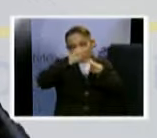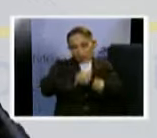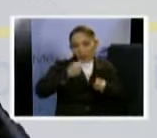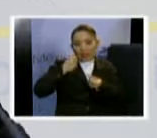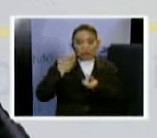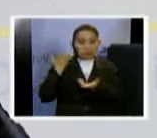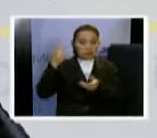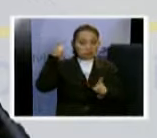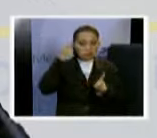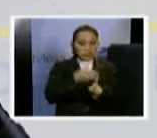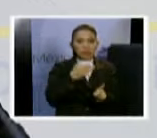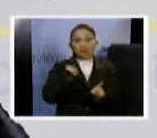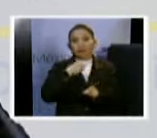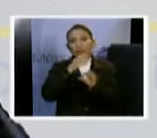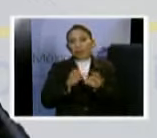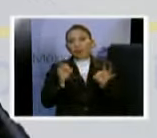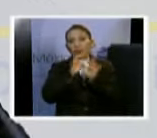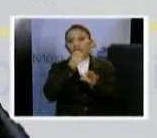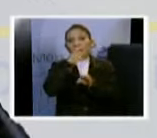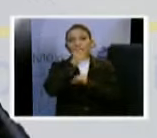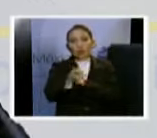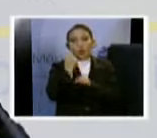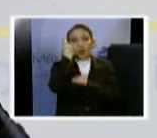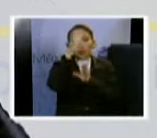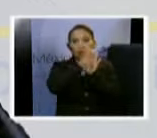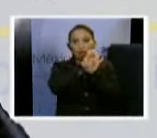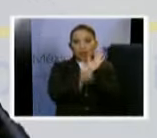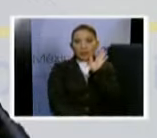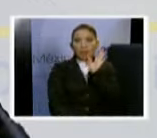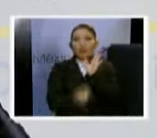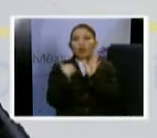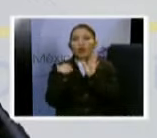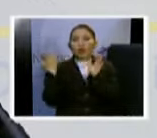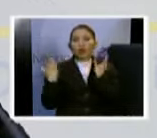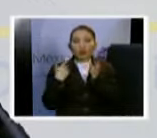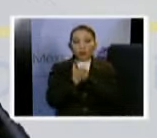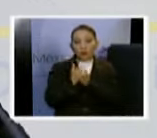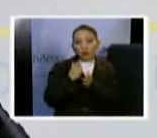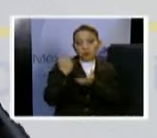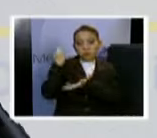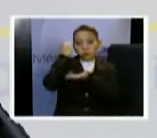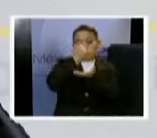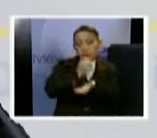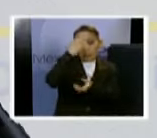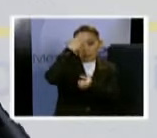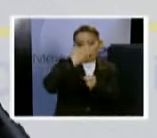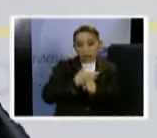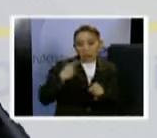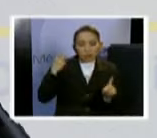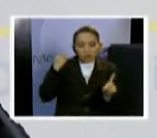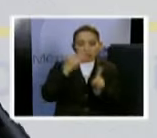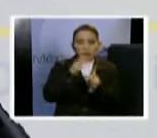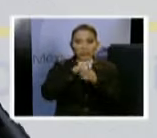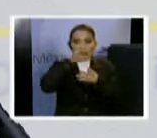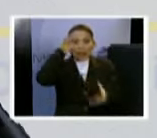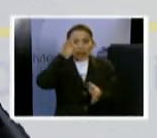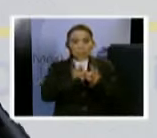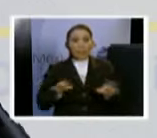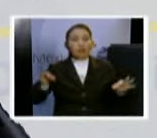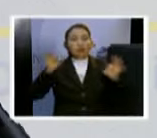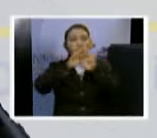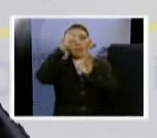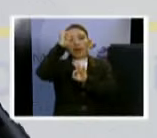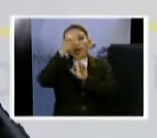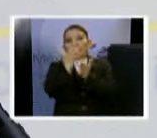Aquí vale la pena destacar, yo creo que uno de los mejores ejemplos de una inversión extranjera directa que realmente tiene una enorme importancia